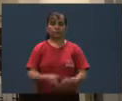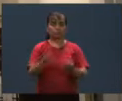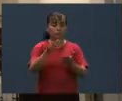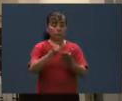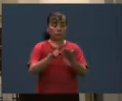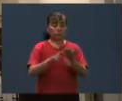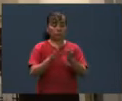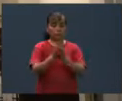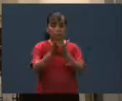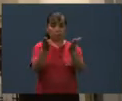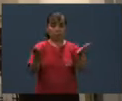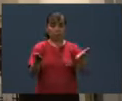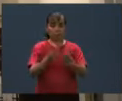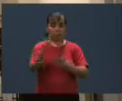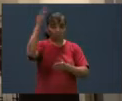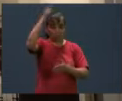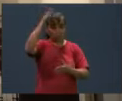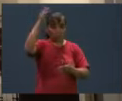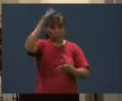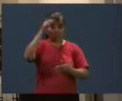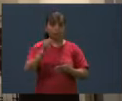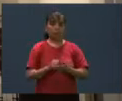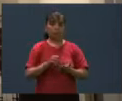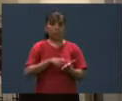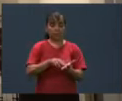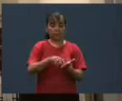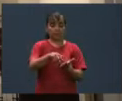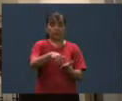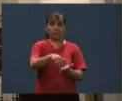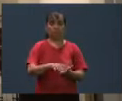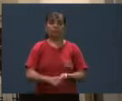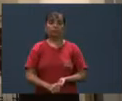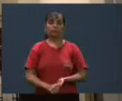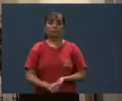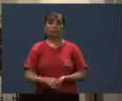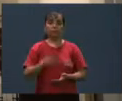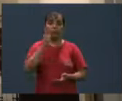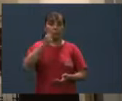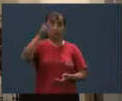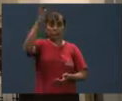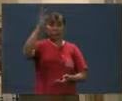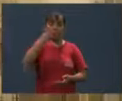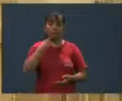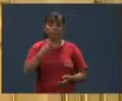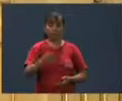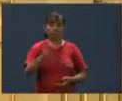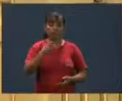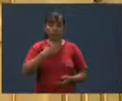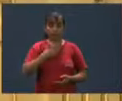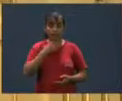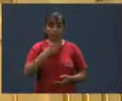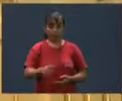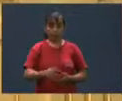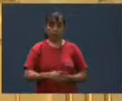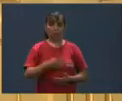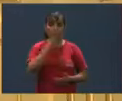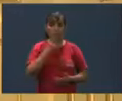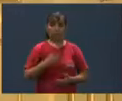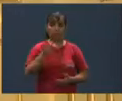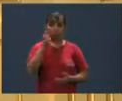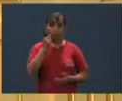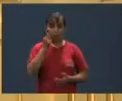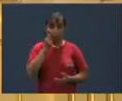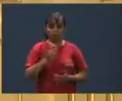Lectura del libro del profeta Ezequiel. El Señor me habló y me dijo: Hijo de